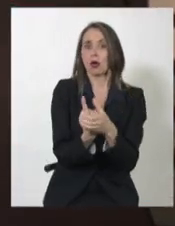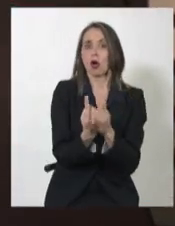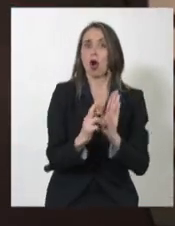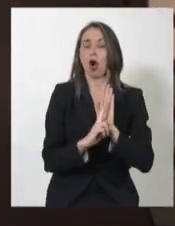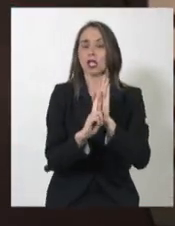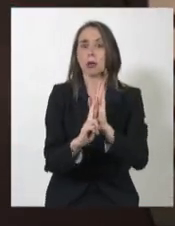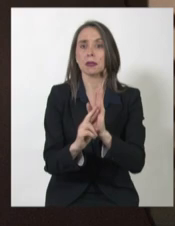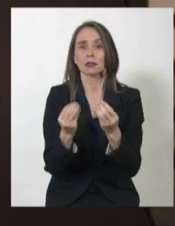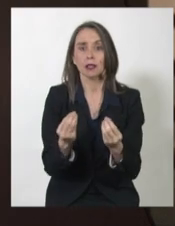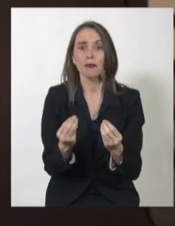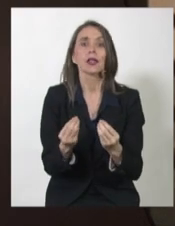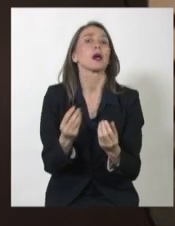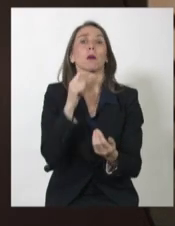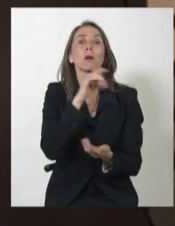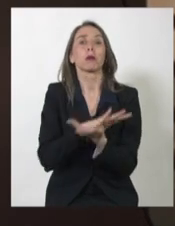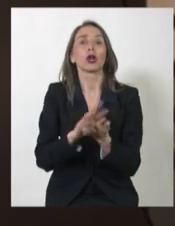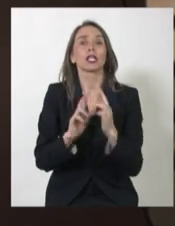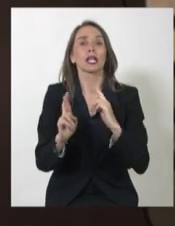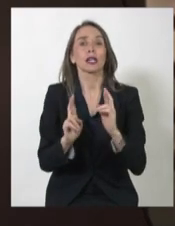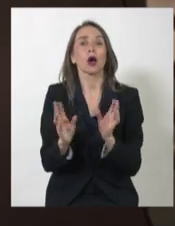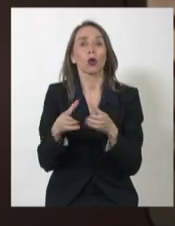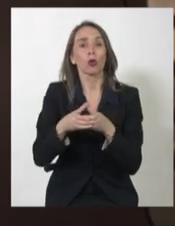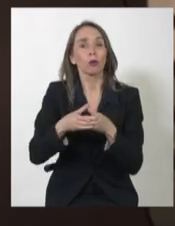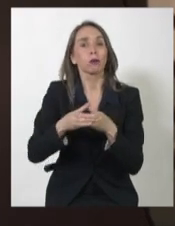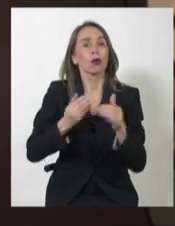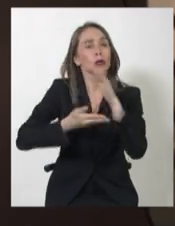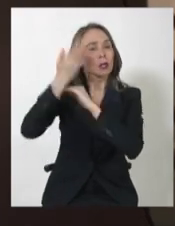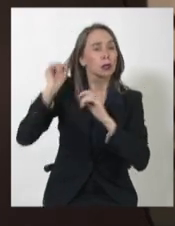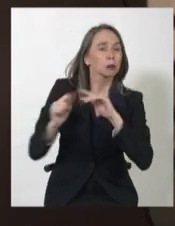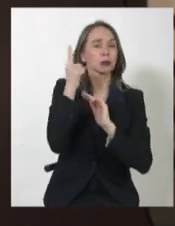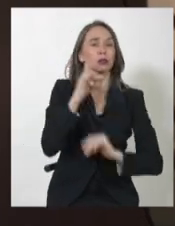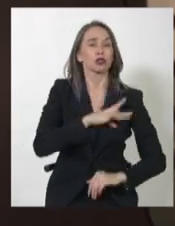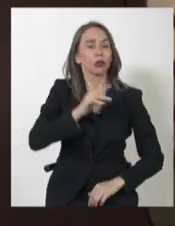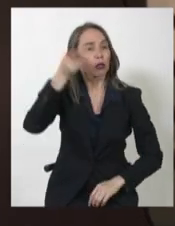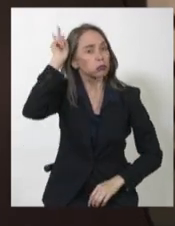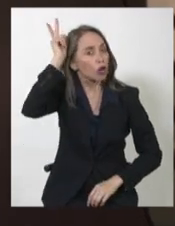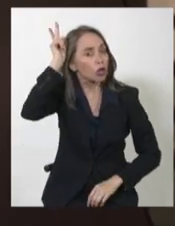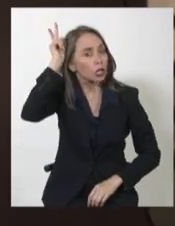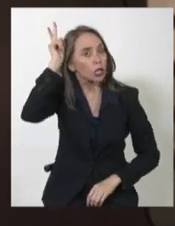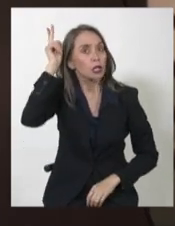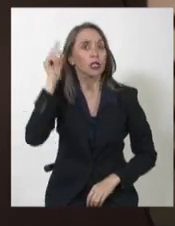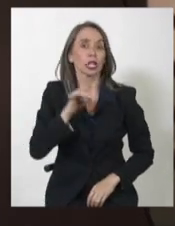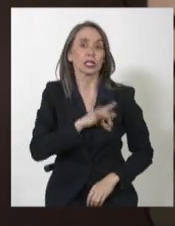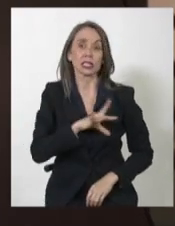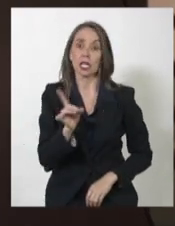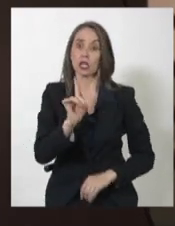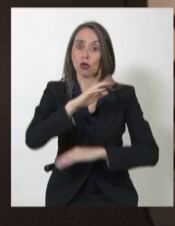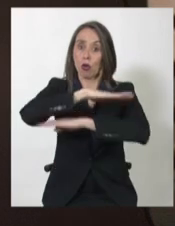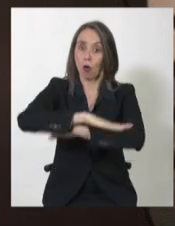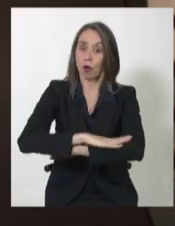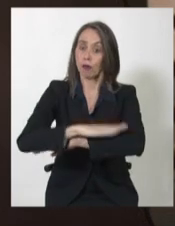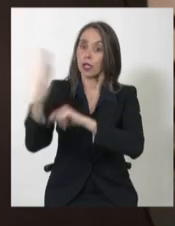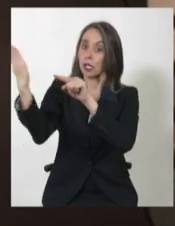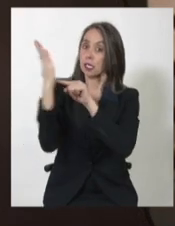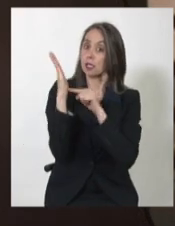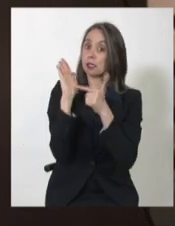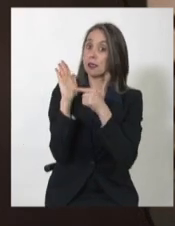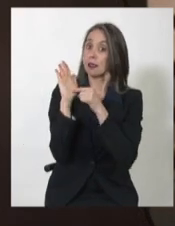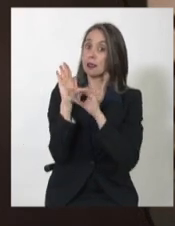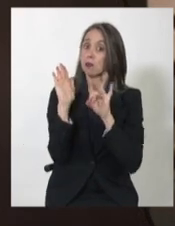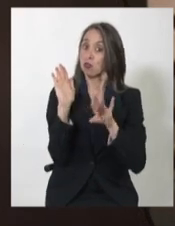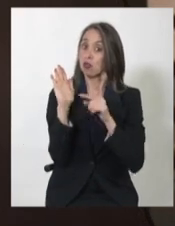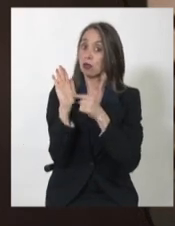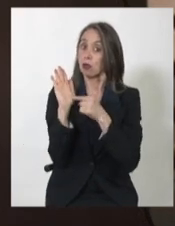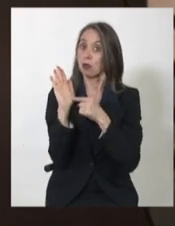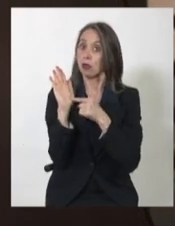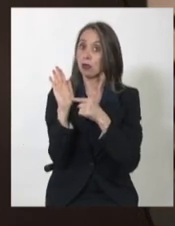que, por ejemplo, en relación con los grupos originarios, no hemos acatado realmente lo que establece